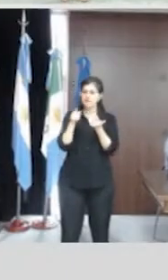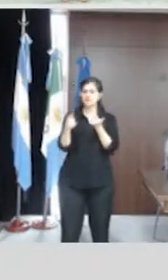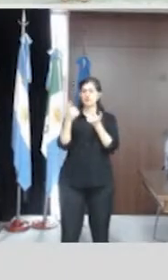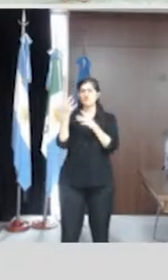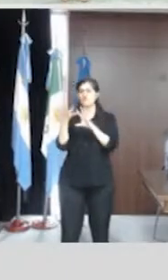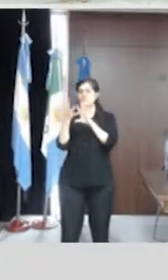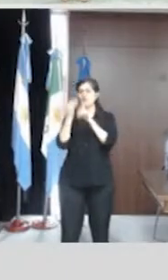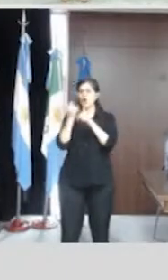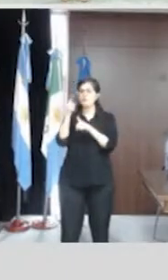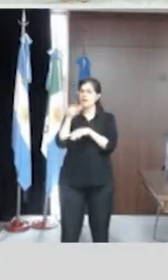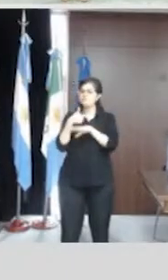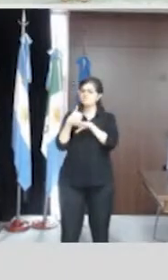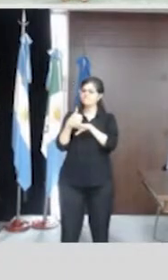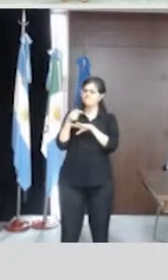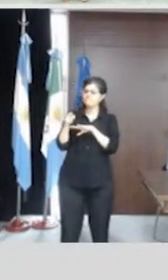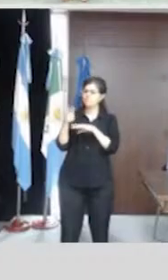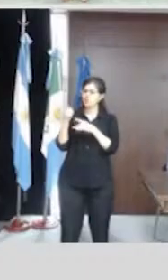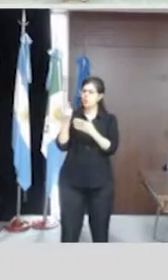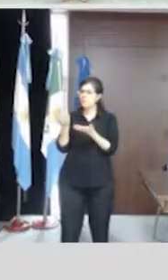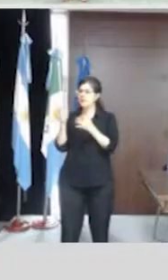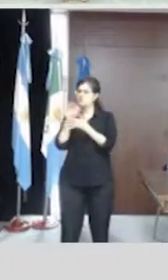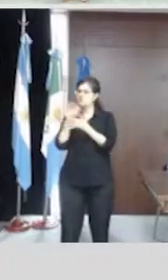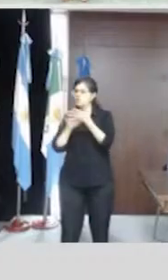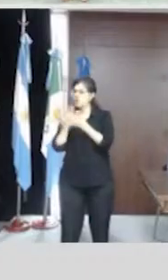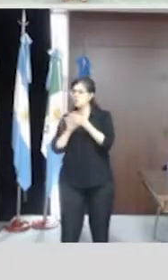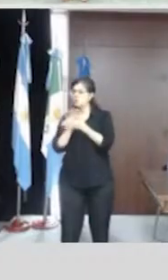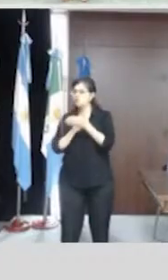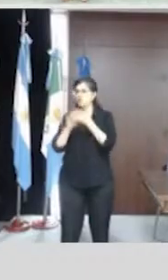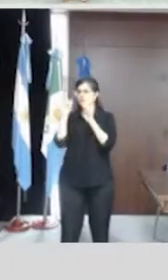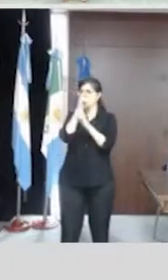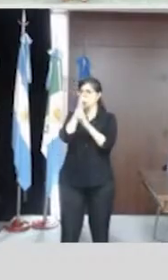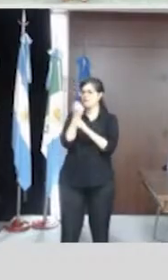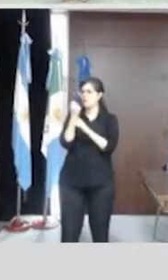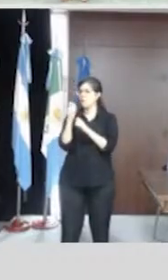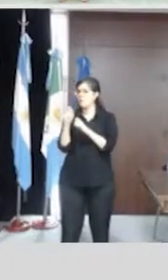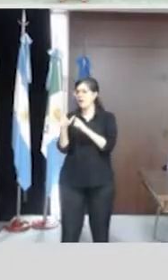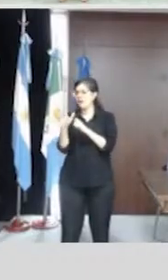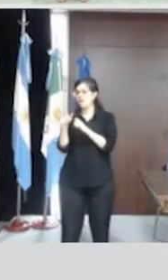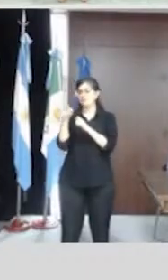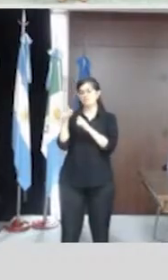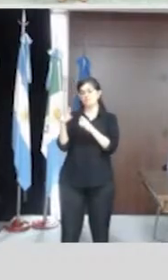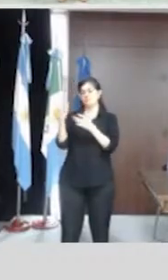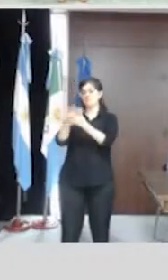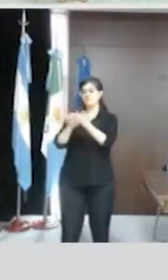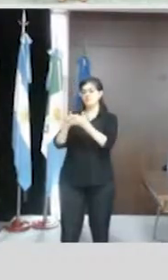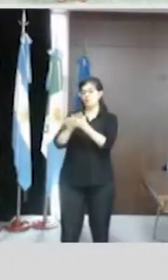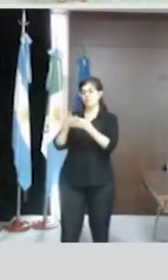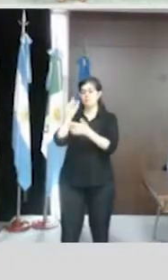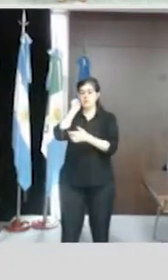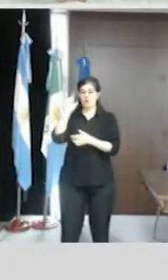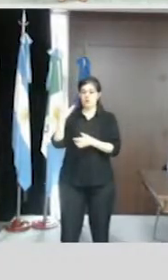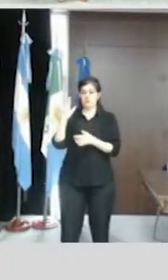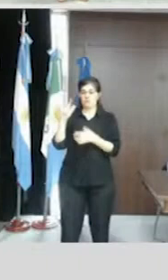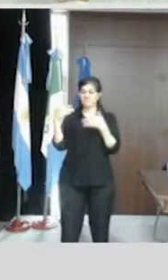se puede hacer para resolver ese problema si se trata de un problema en curso. Negar las emociones por las que cursa